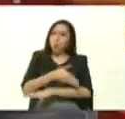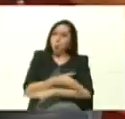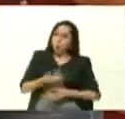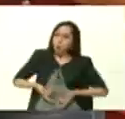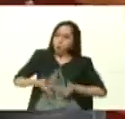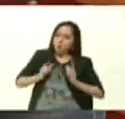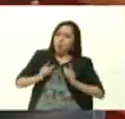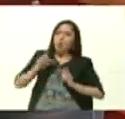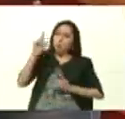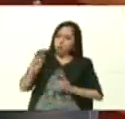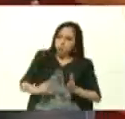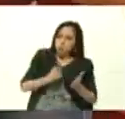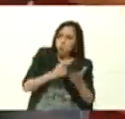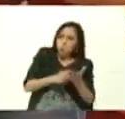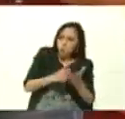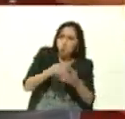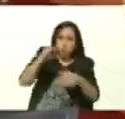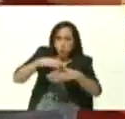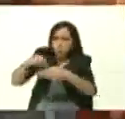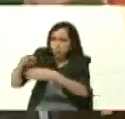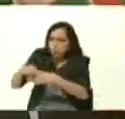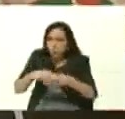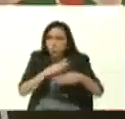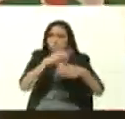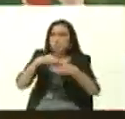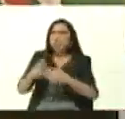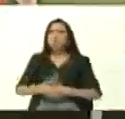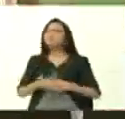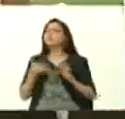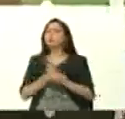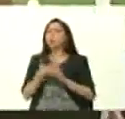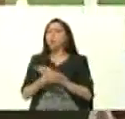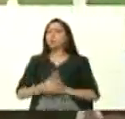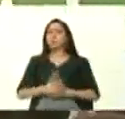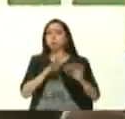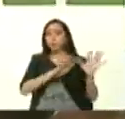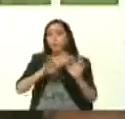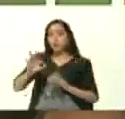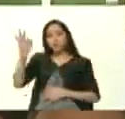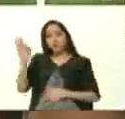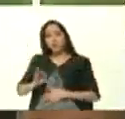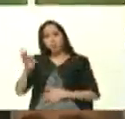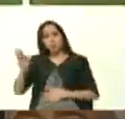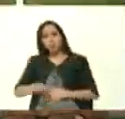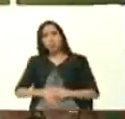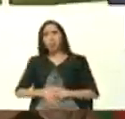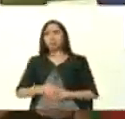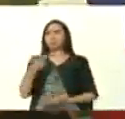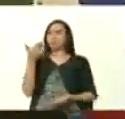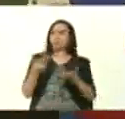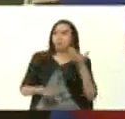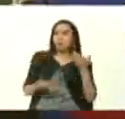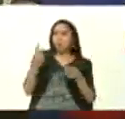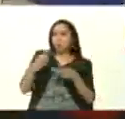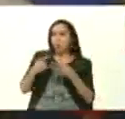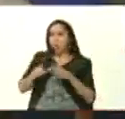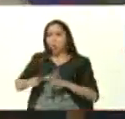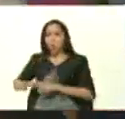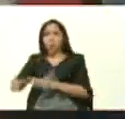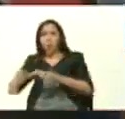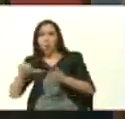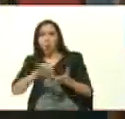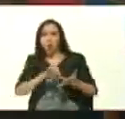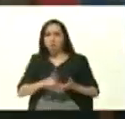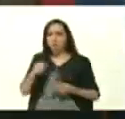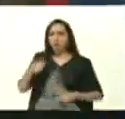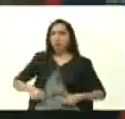un ahorro en los costos, bueno, de un ahorro del 93% comparado con los comercios. Si